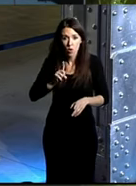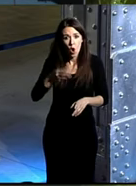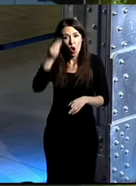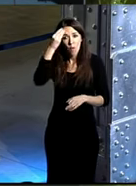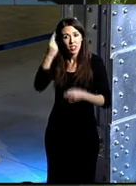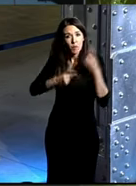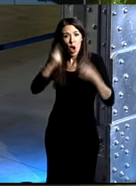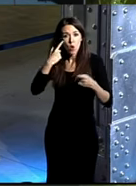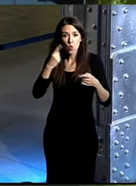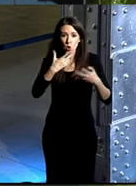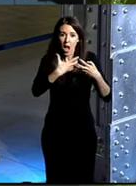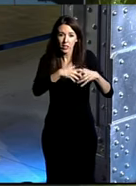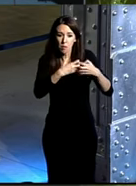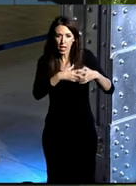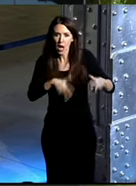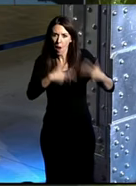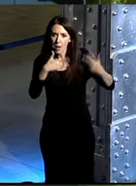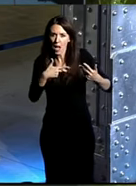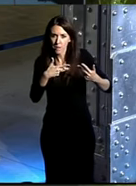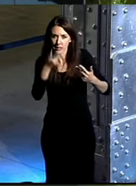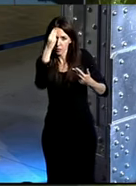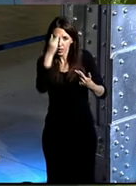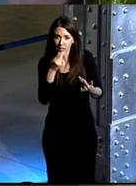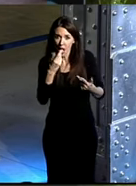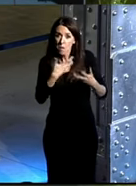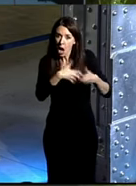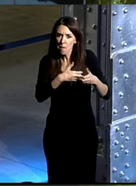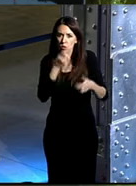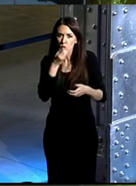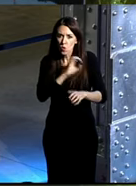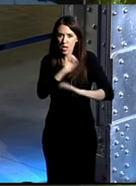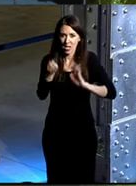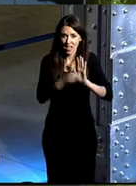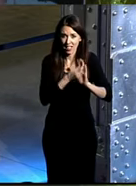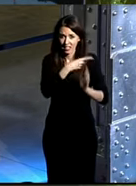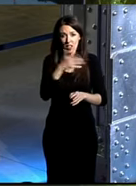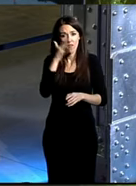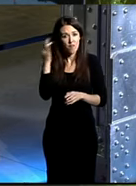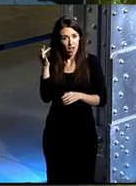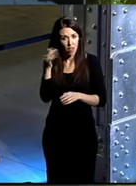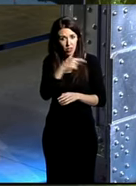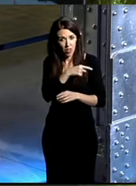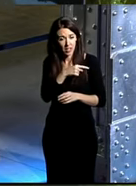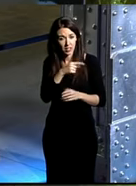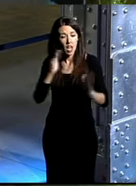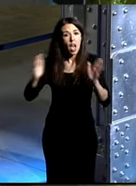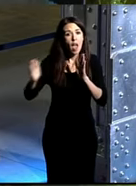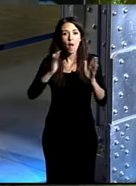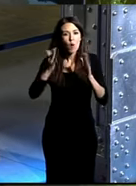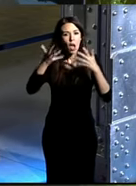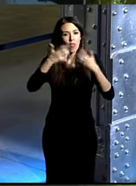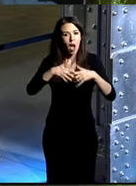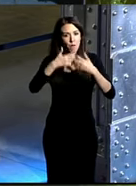ciertos dispositivos y aparatos nos permiten pensar. Y los aparatos están muy bien registrados en esta obra de este francés, que se llama La época de los aparatos, Jean-Louis